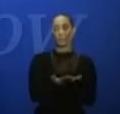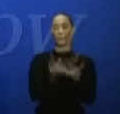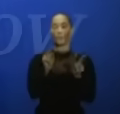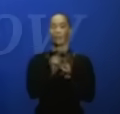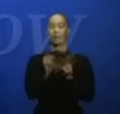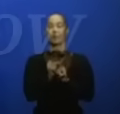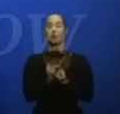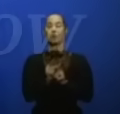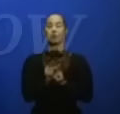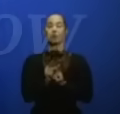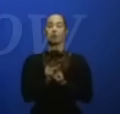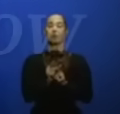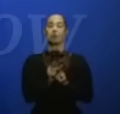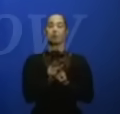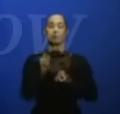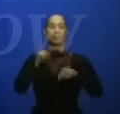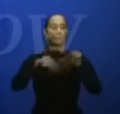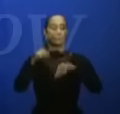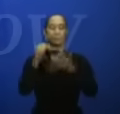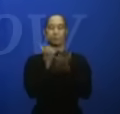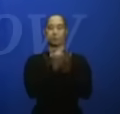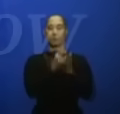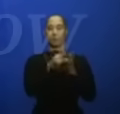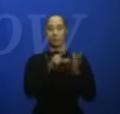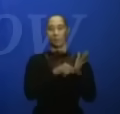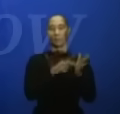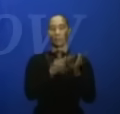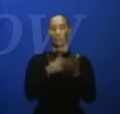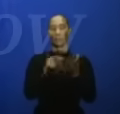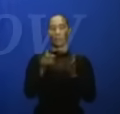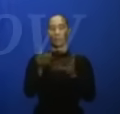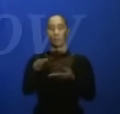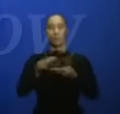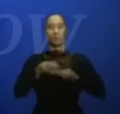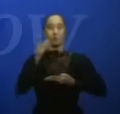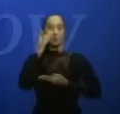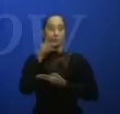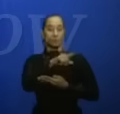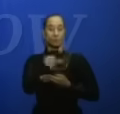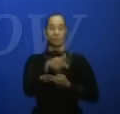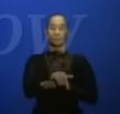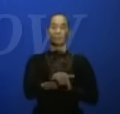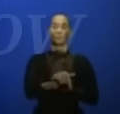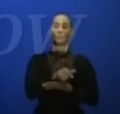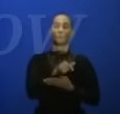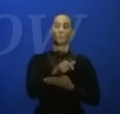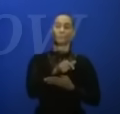para X documentos que vayan a buscar los dominicanos,